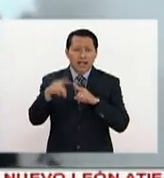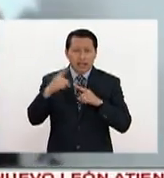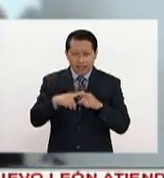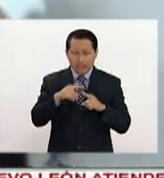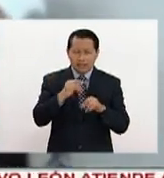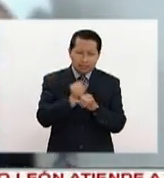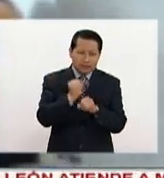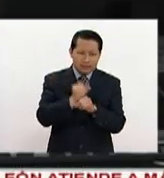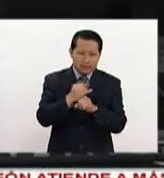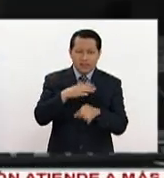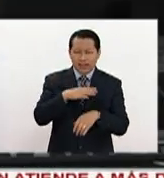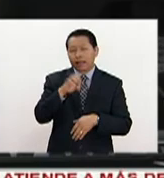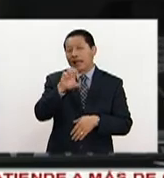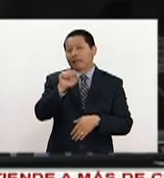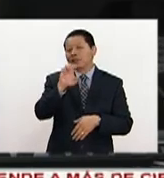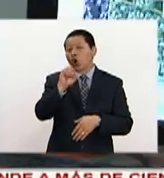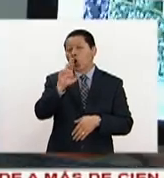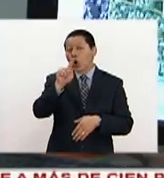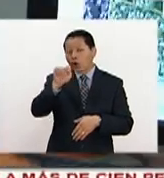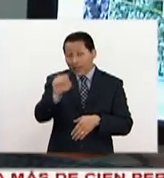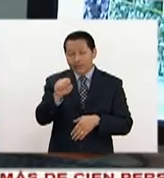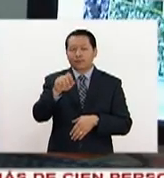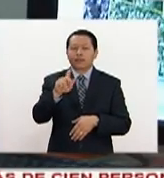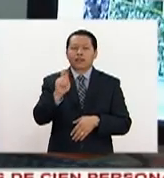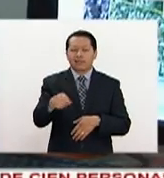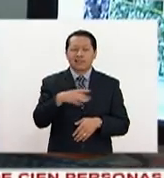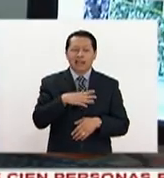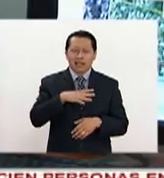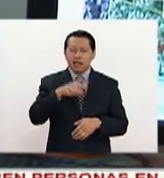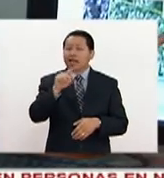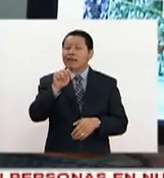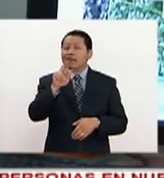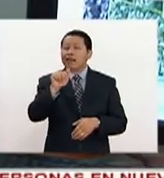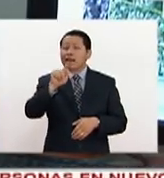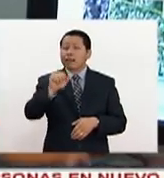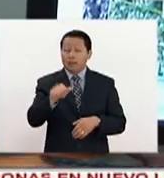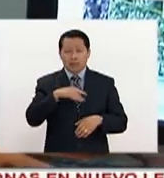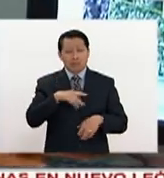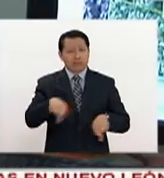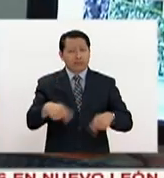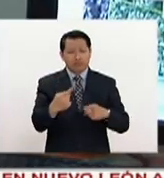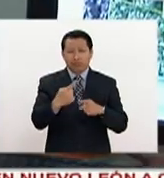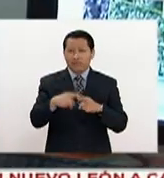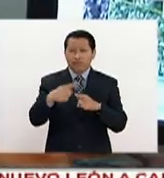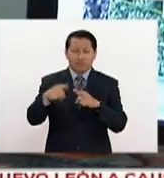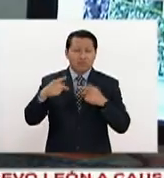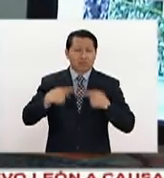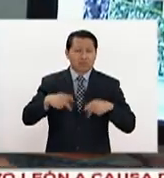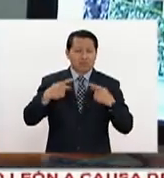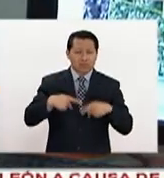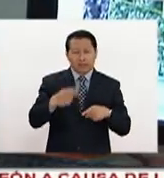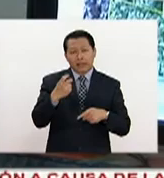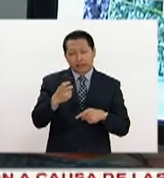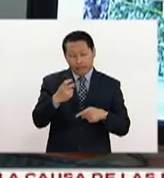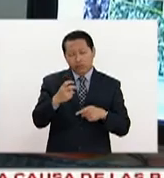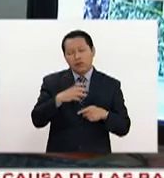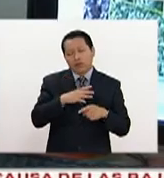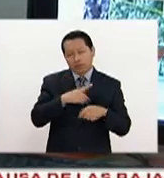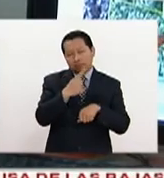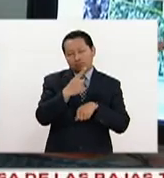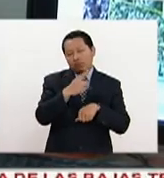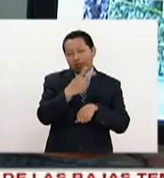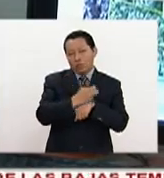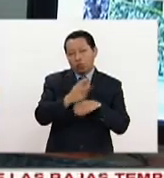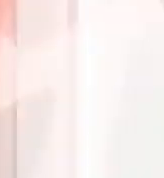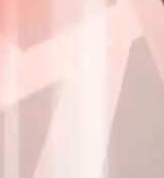El delito de trata de personas es el segundo más lucrativo en el país, solo por debajo del tráfico de